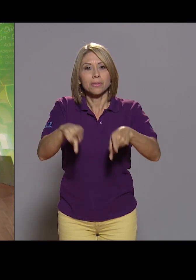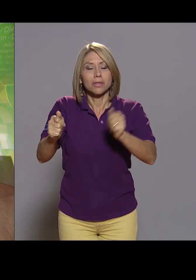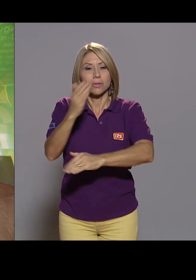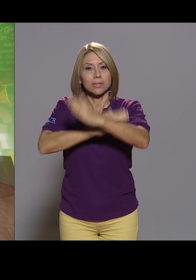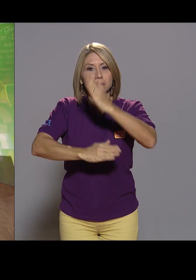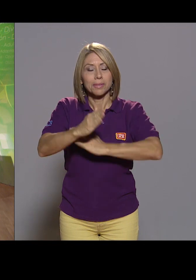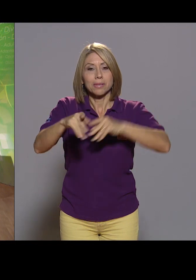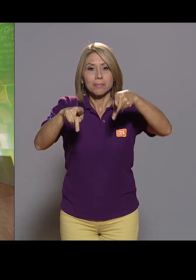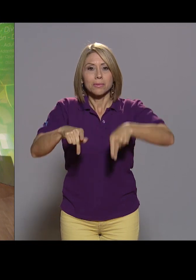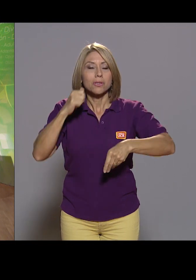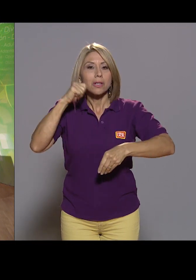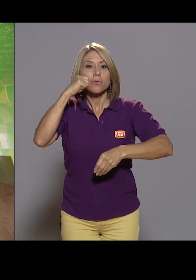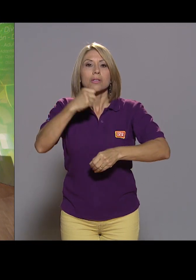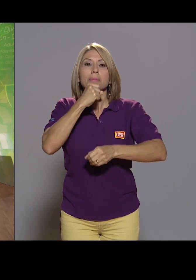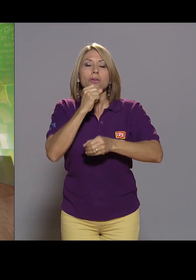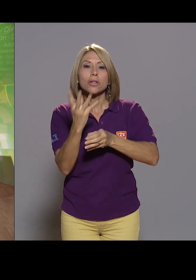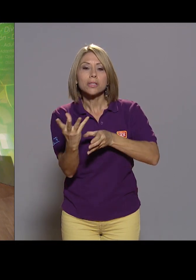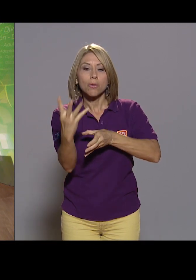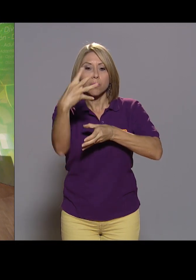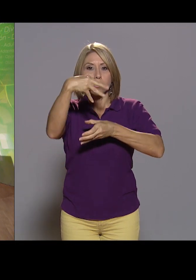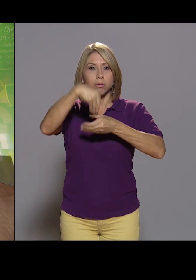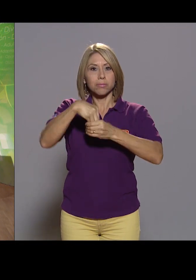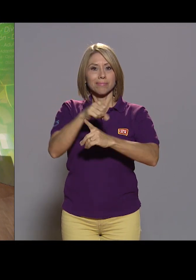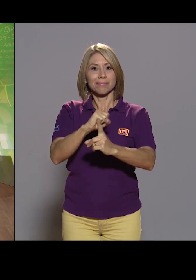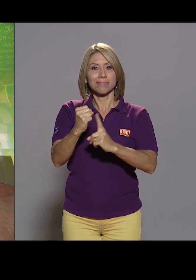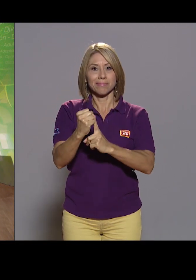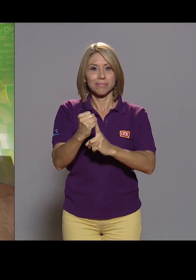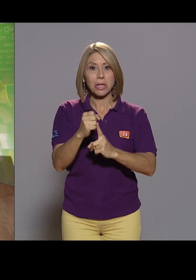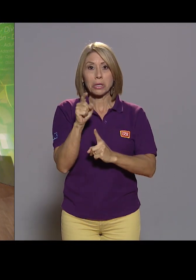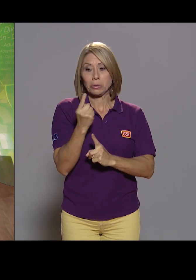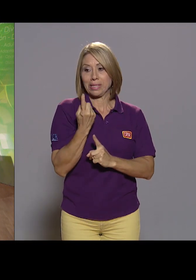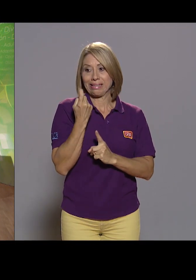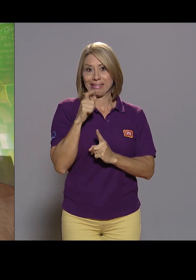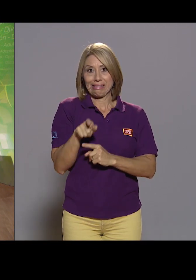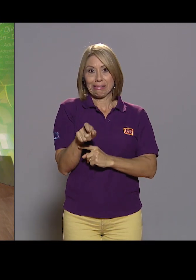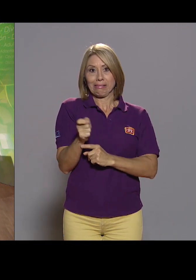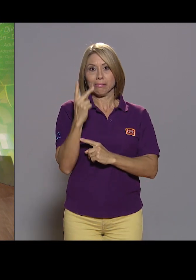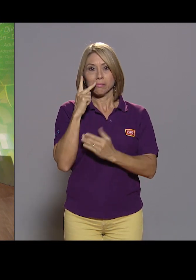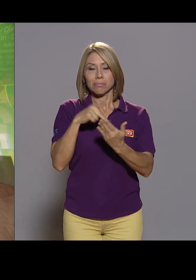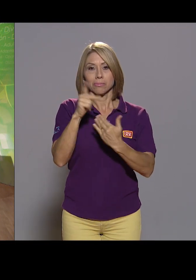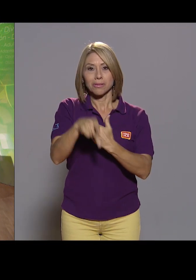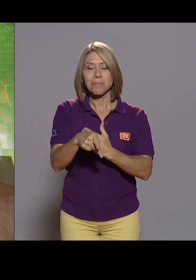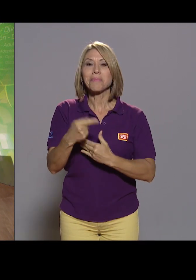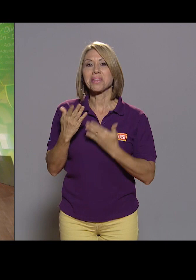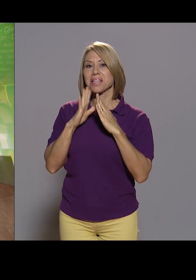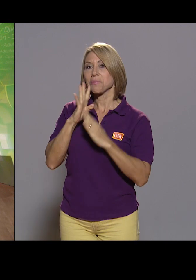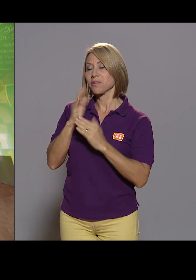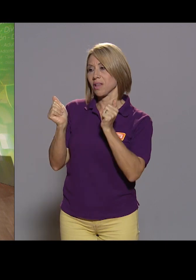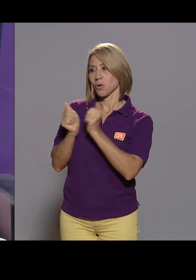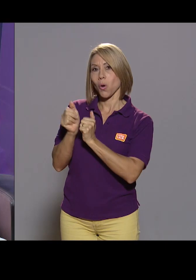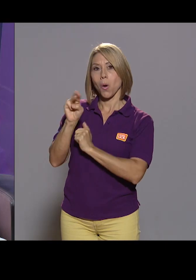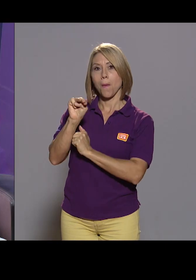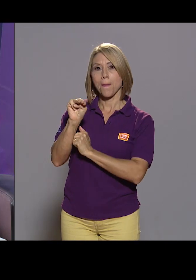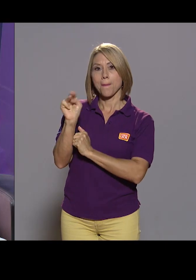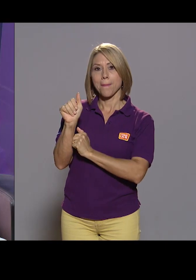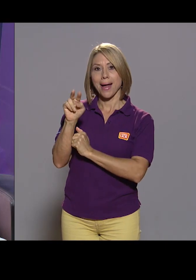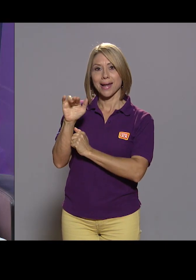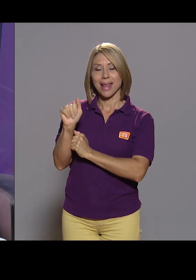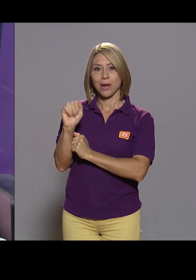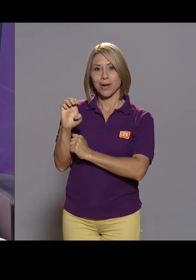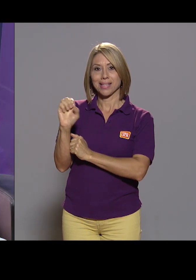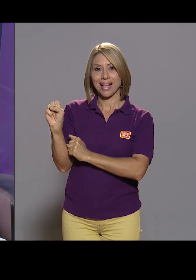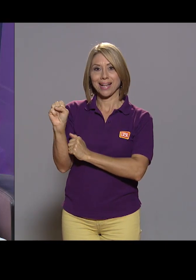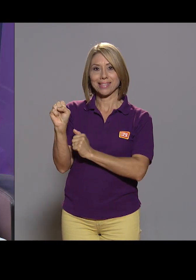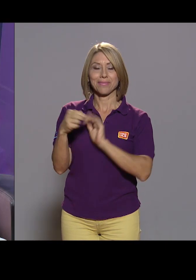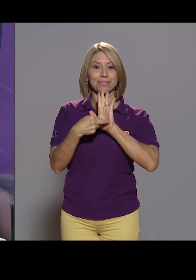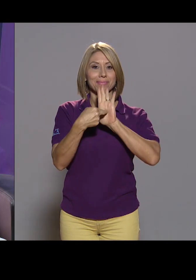con discapacidad y personas adultas mayores. Y si se acaba de unir a esta transmisión, le cuento que estamos conversando con María Eugenia Salas del